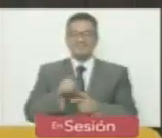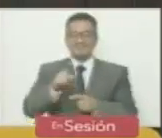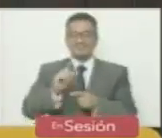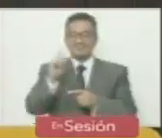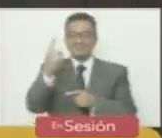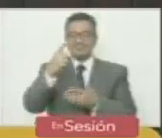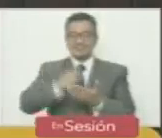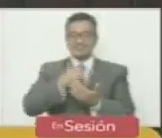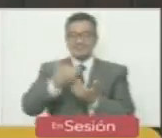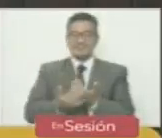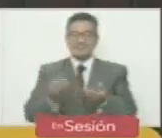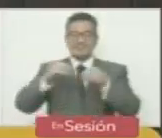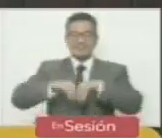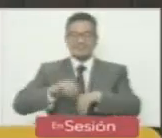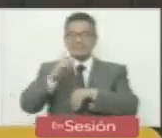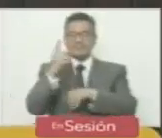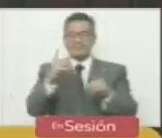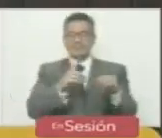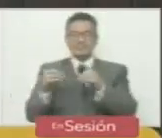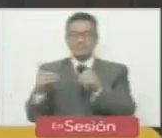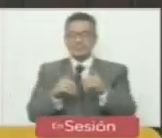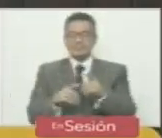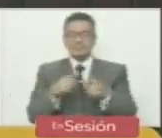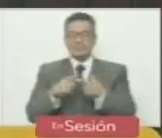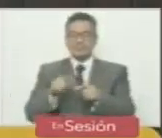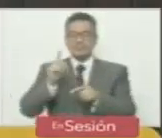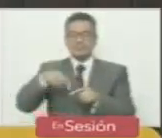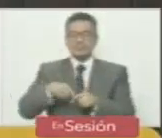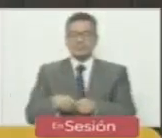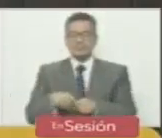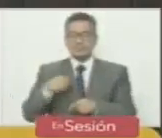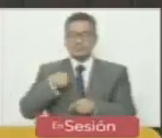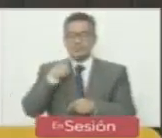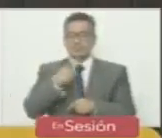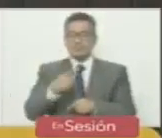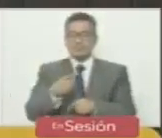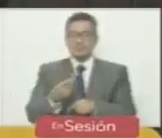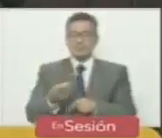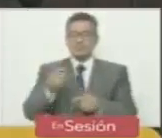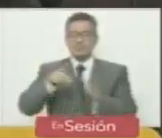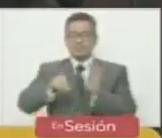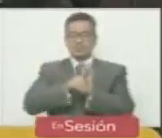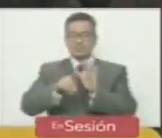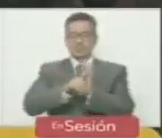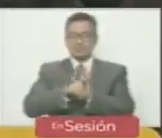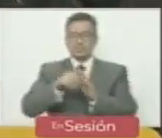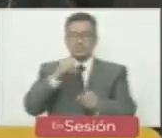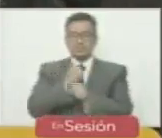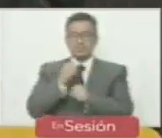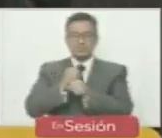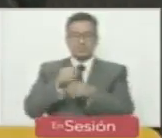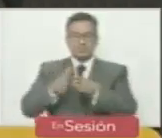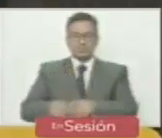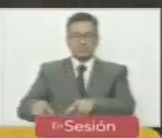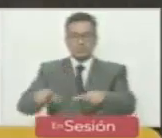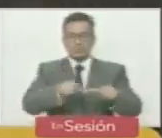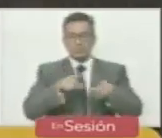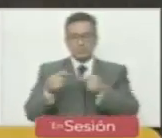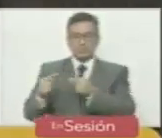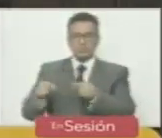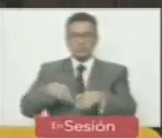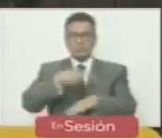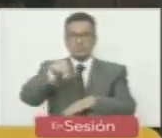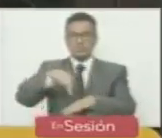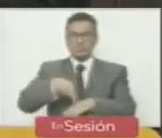este primer proyecto de acuerdo de primera discusión, pero por supuesto que exigimos que se restablezca el derecho al trabajo del sector educativo